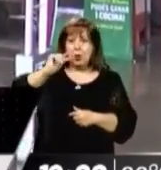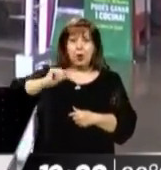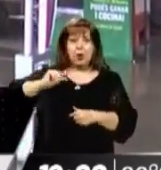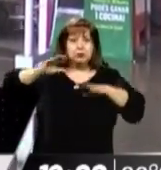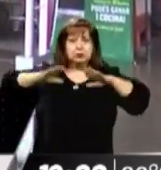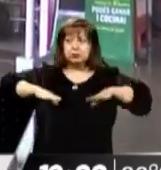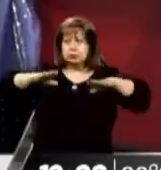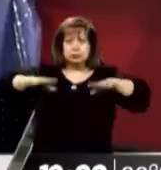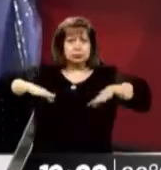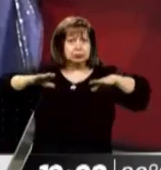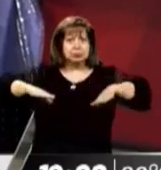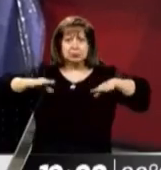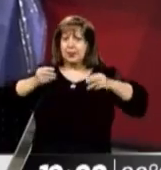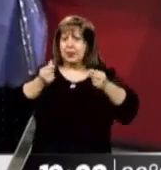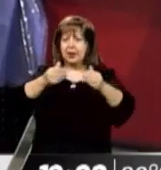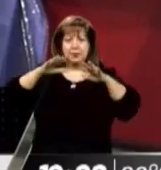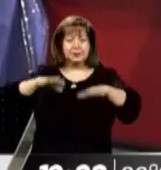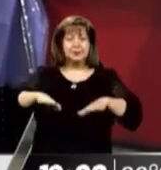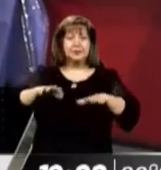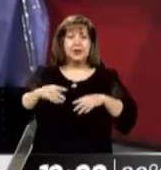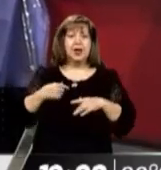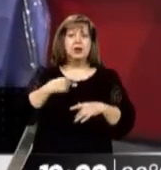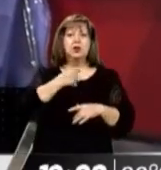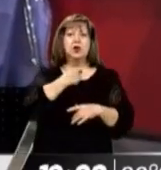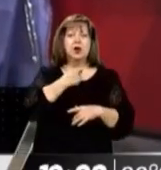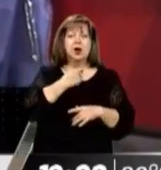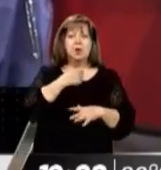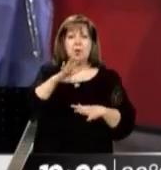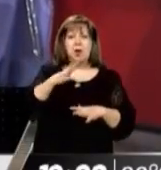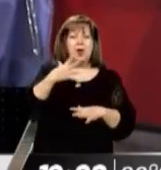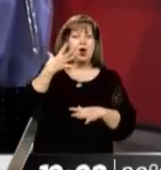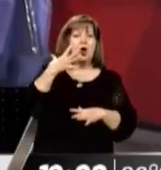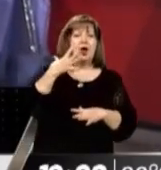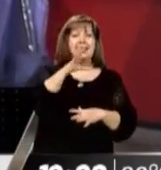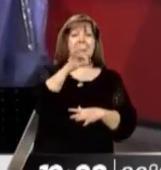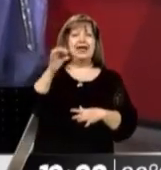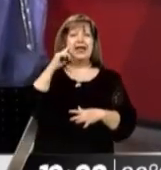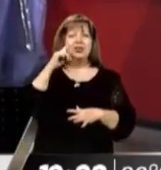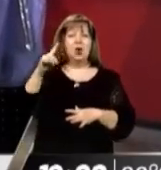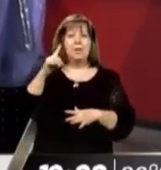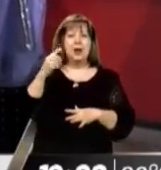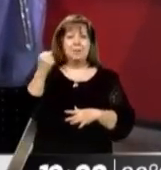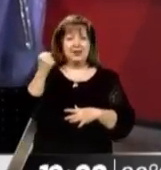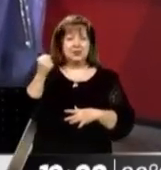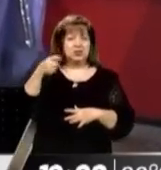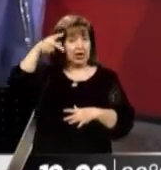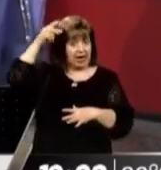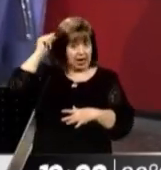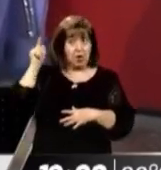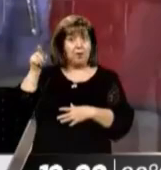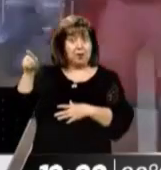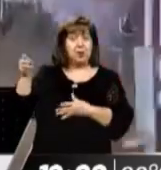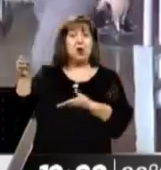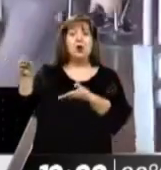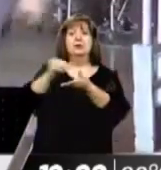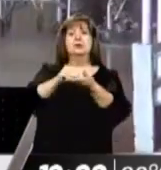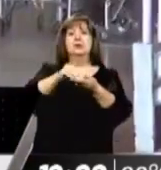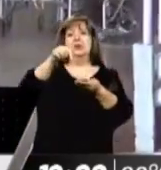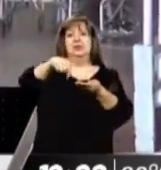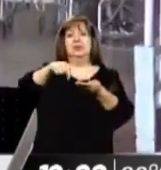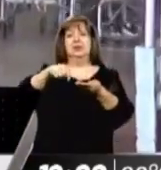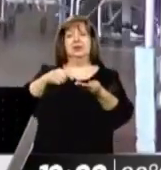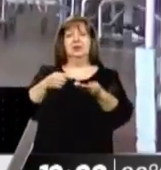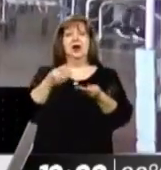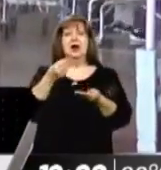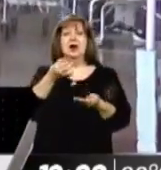a comparación allá. Por lo menos mi idea es llevarme unos 500 mil pesos chilenos en mercadería. Farmacia también está. Los